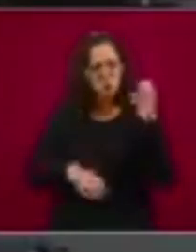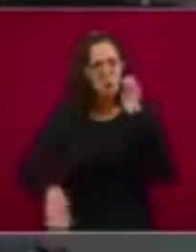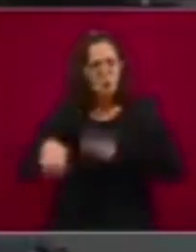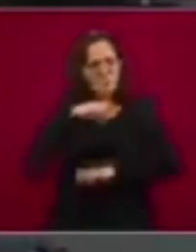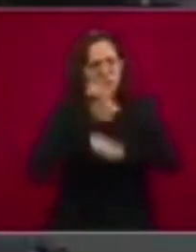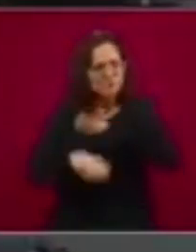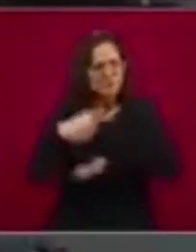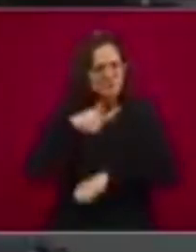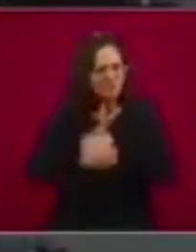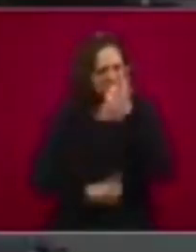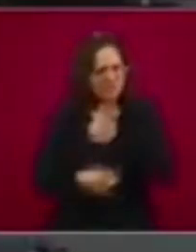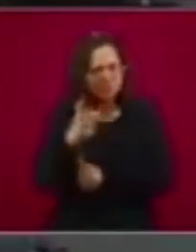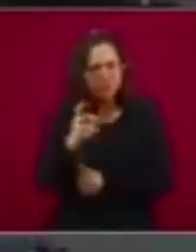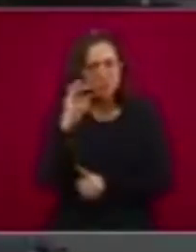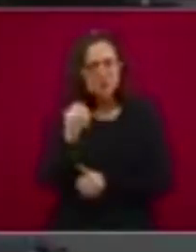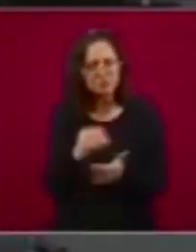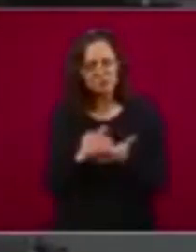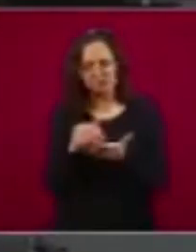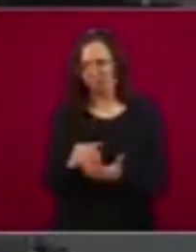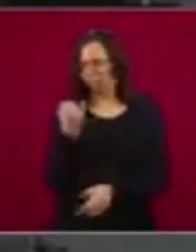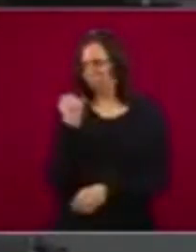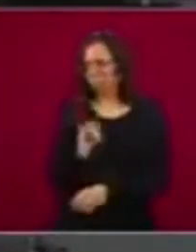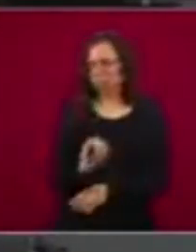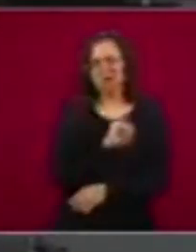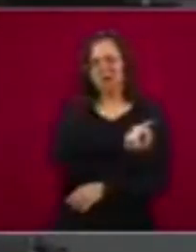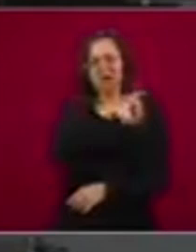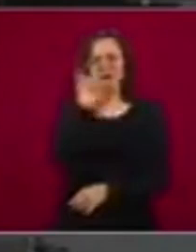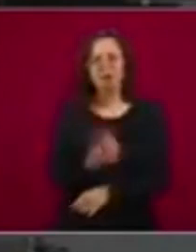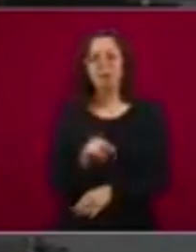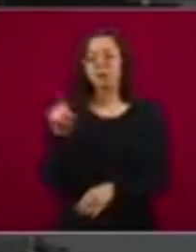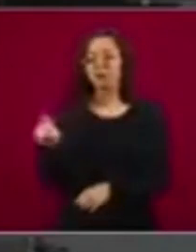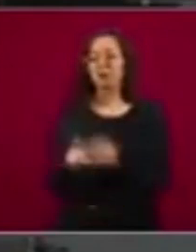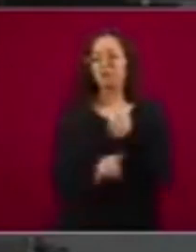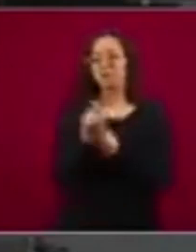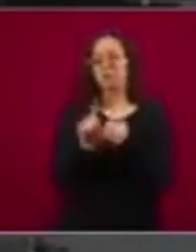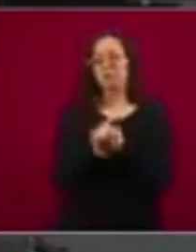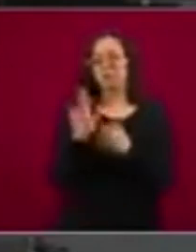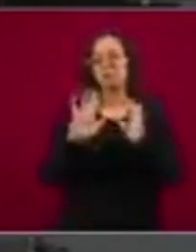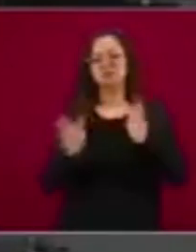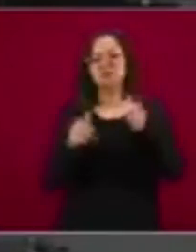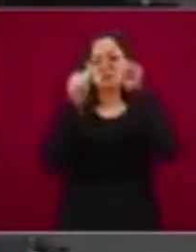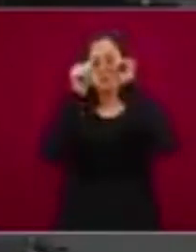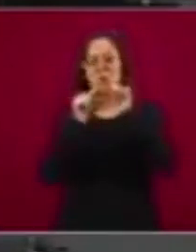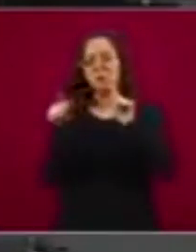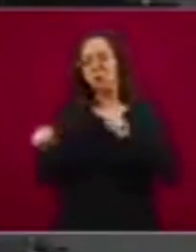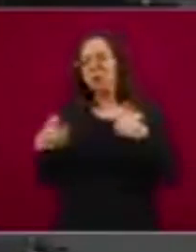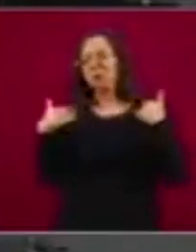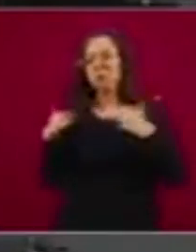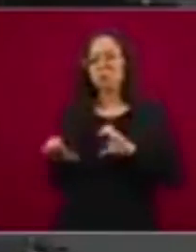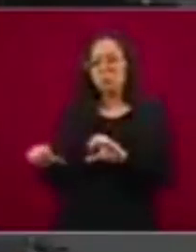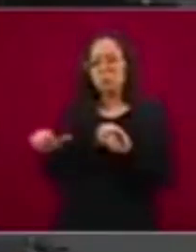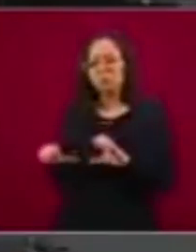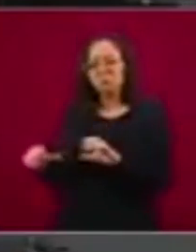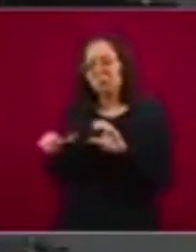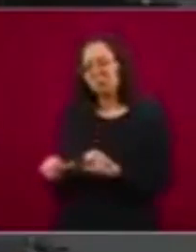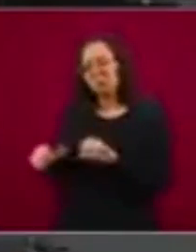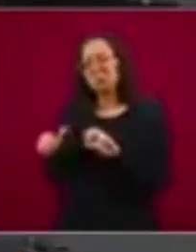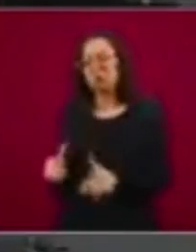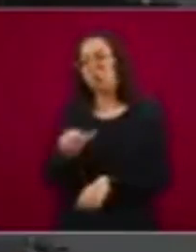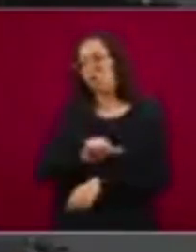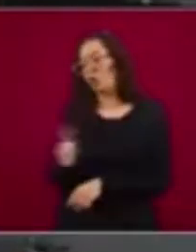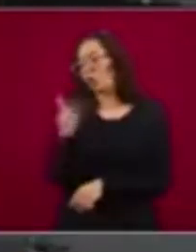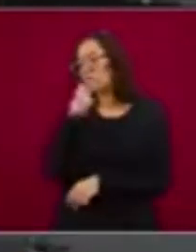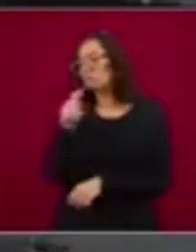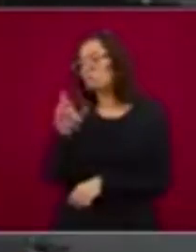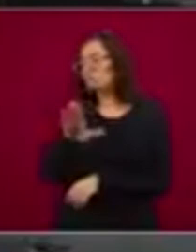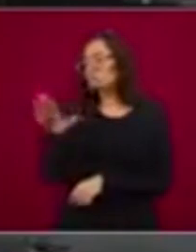millones al gobierno de una ciudad. Tiene problemas de cataratas y se dedica a sobar para ganarse la vida. Don Cirilo, que en paz descanse, jamás